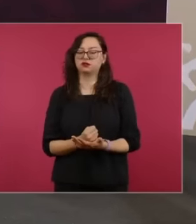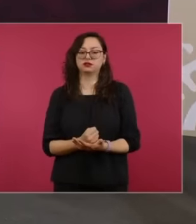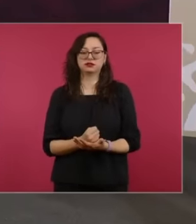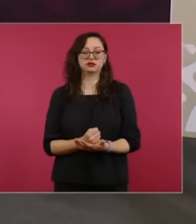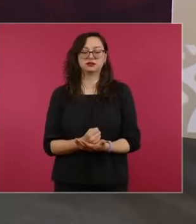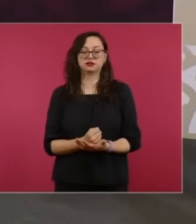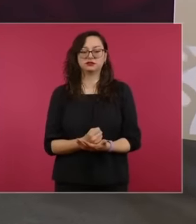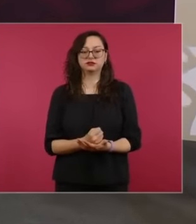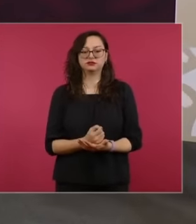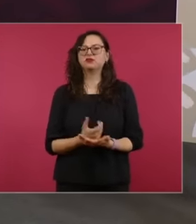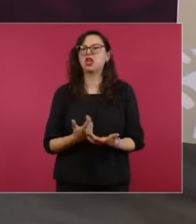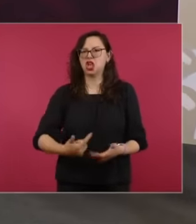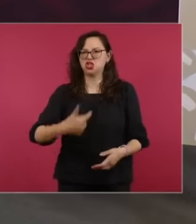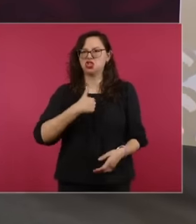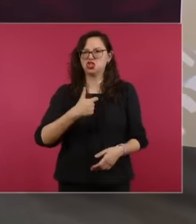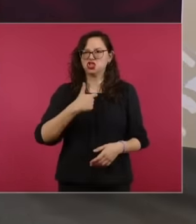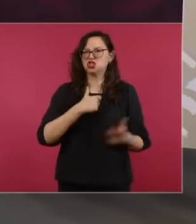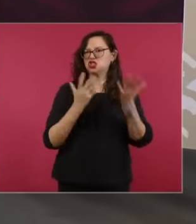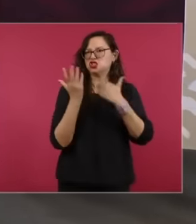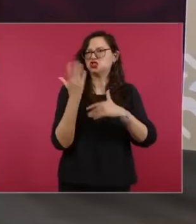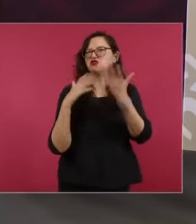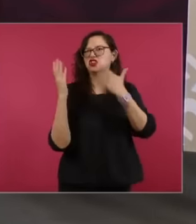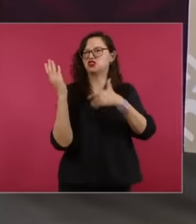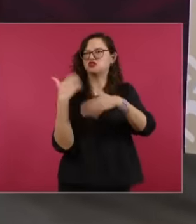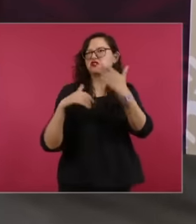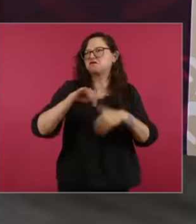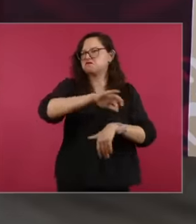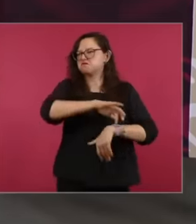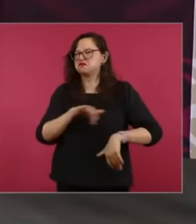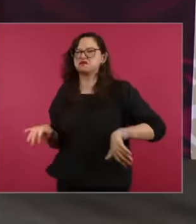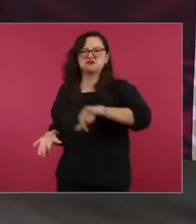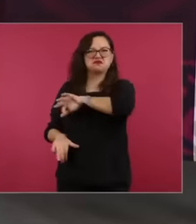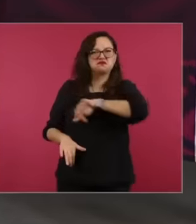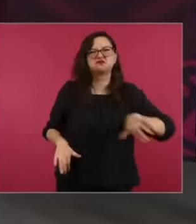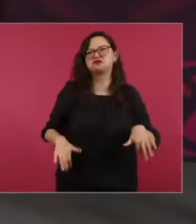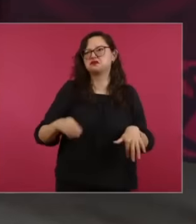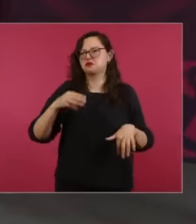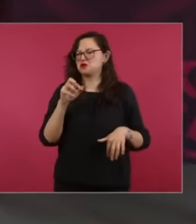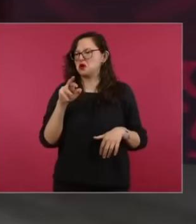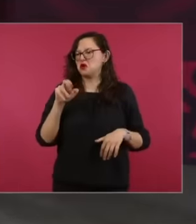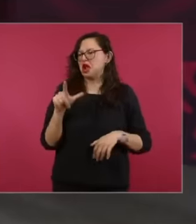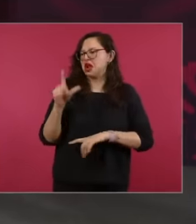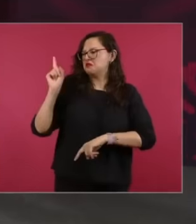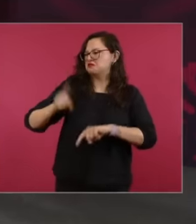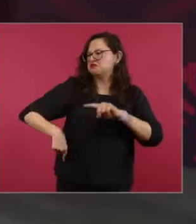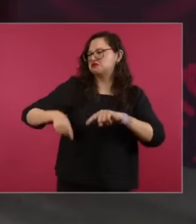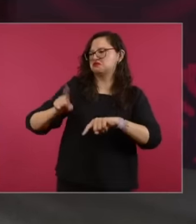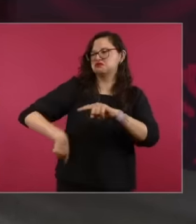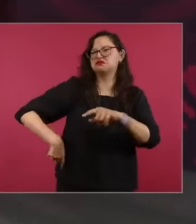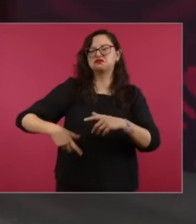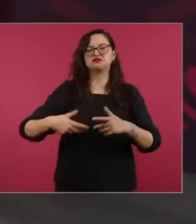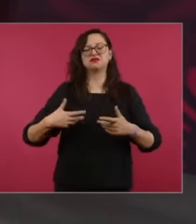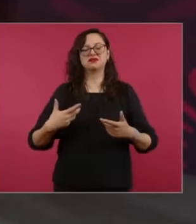No es triunfar a toda costa, sin escrúpulos morales de ninguna índole.